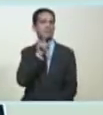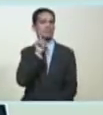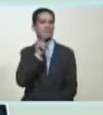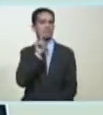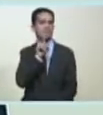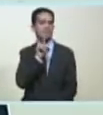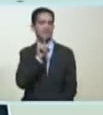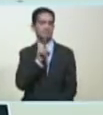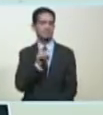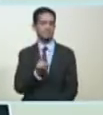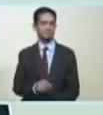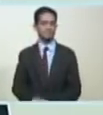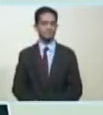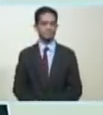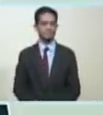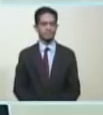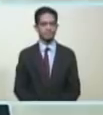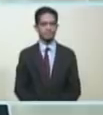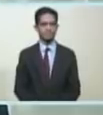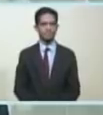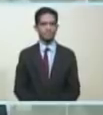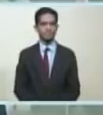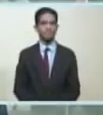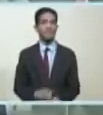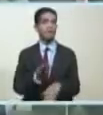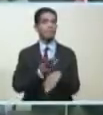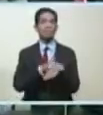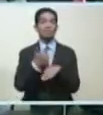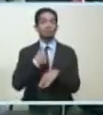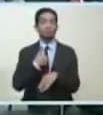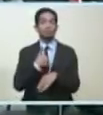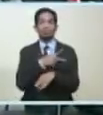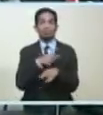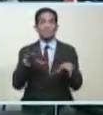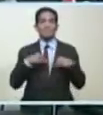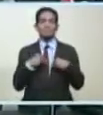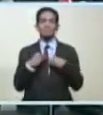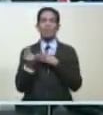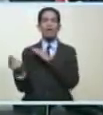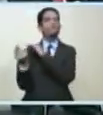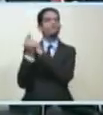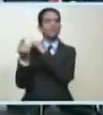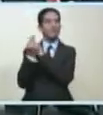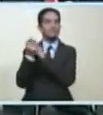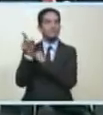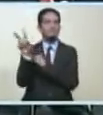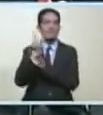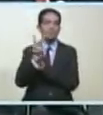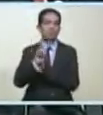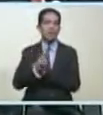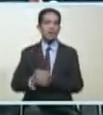la dignidad de Venezuela. Porque yo no acepto que nadie ofenda a Venezuela.